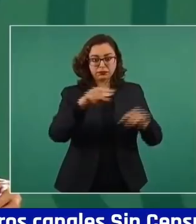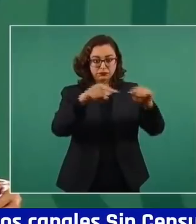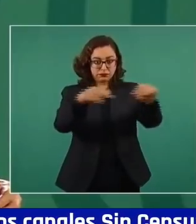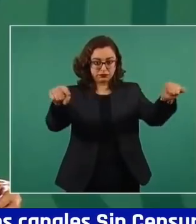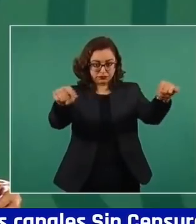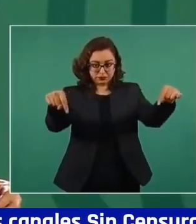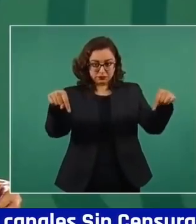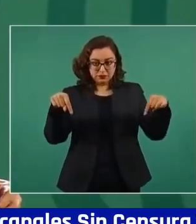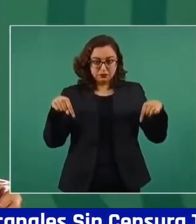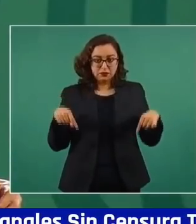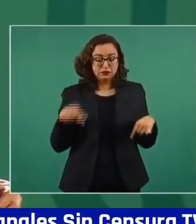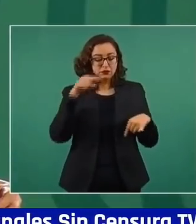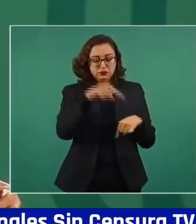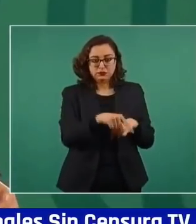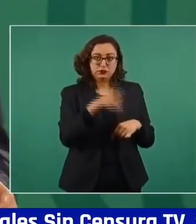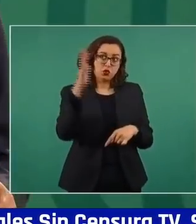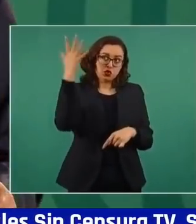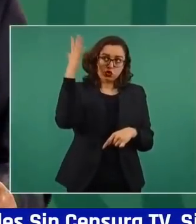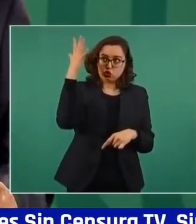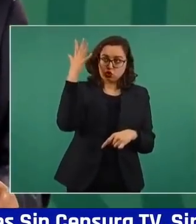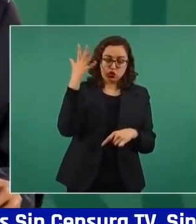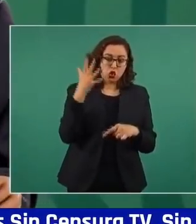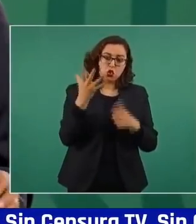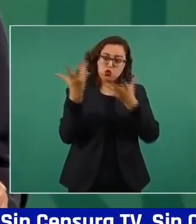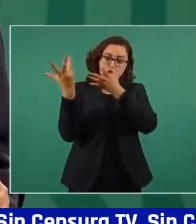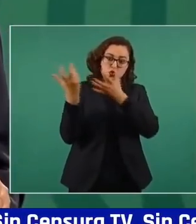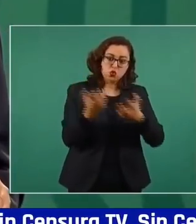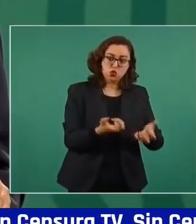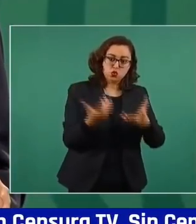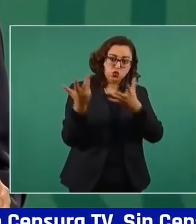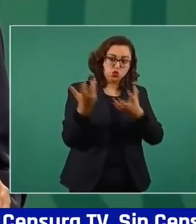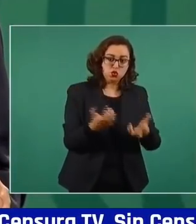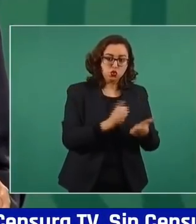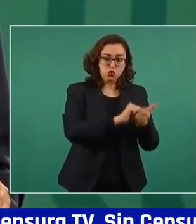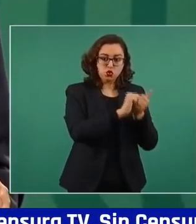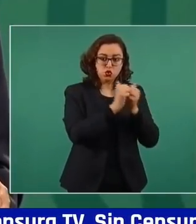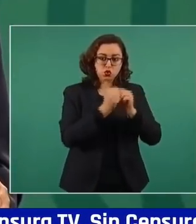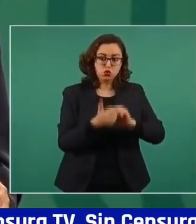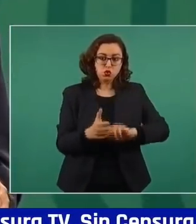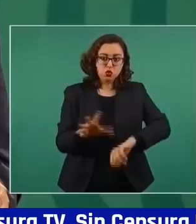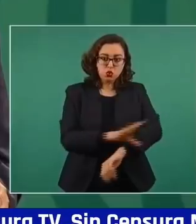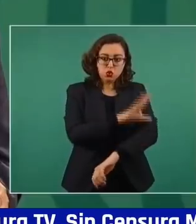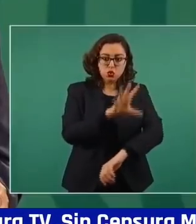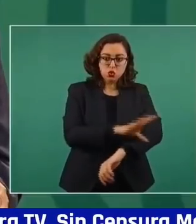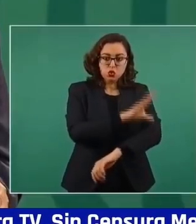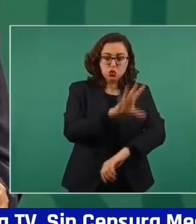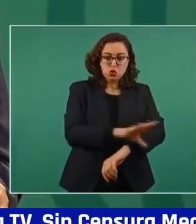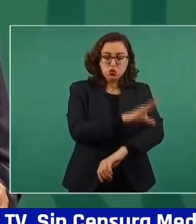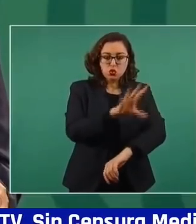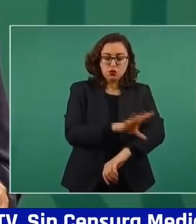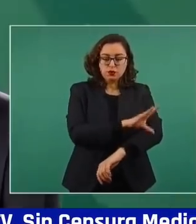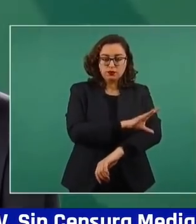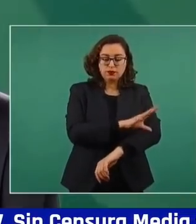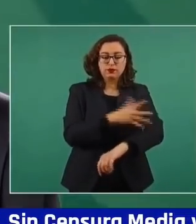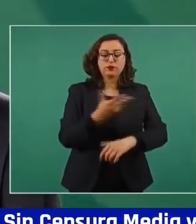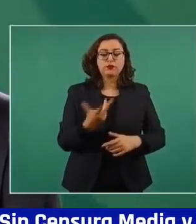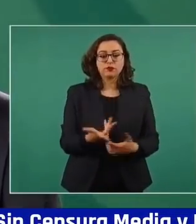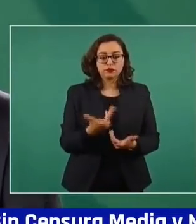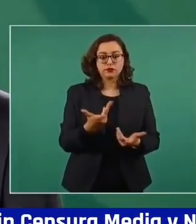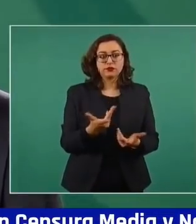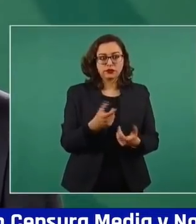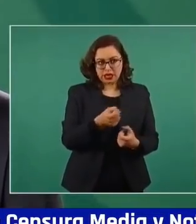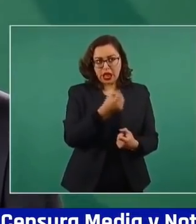de generación de energía solar en Sonora, en los lugares